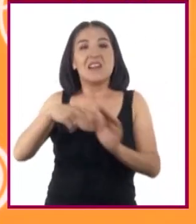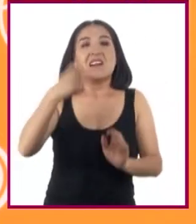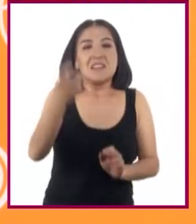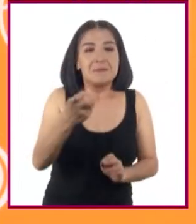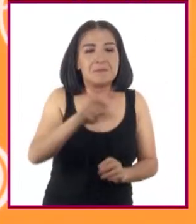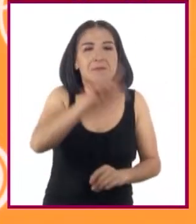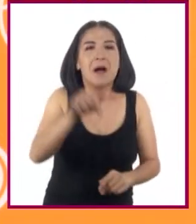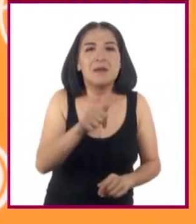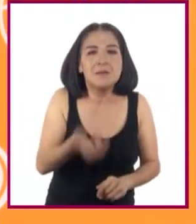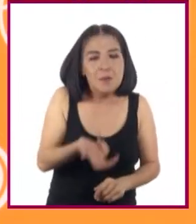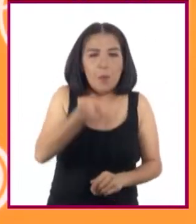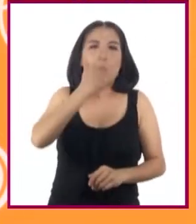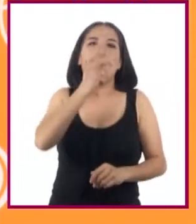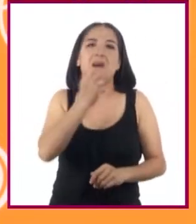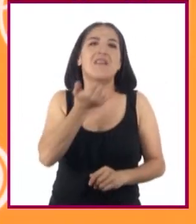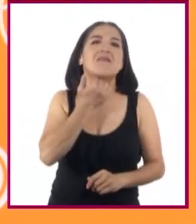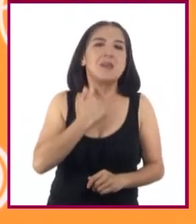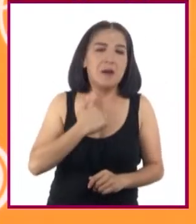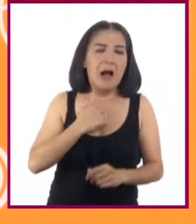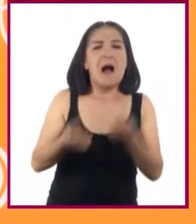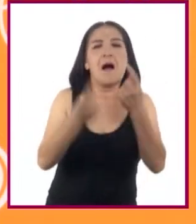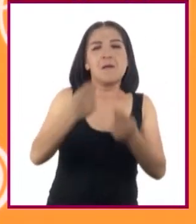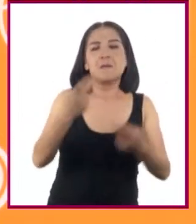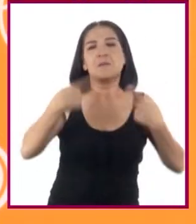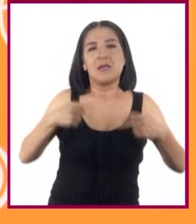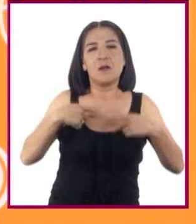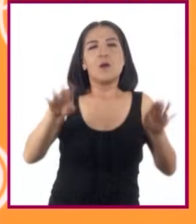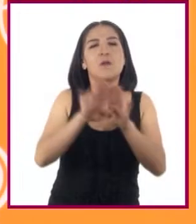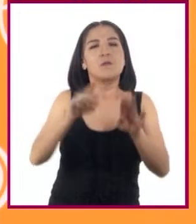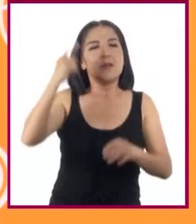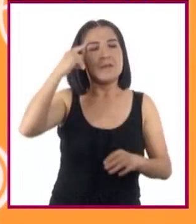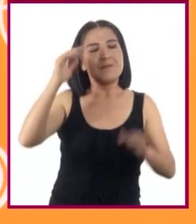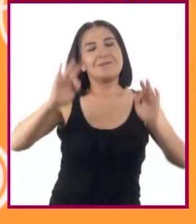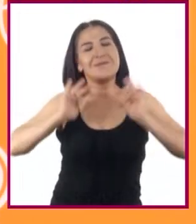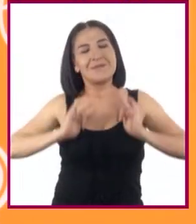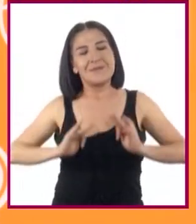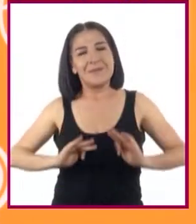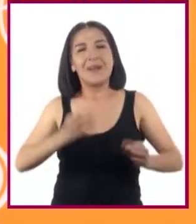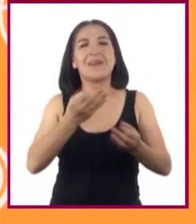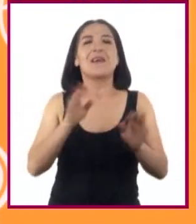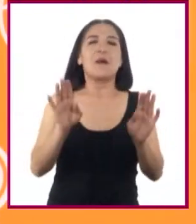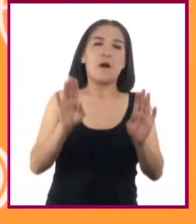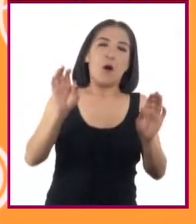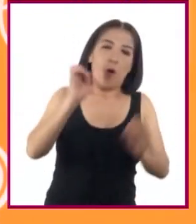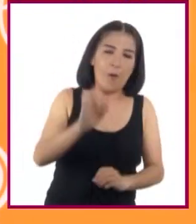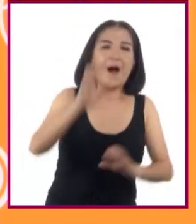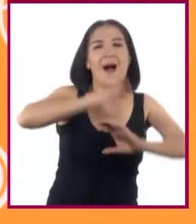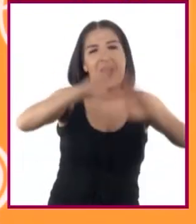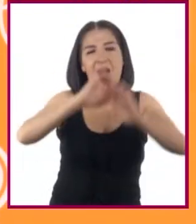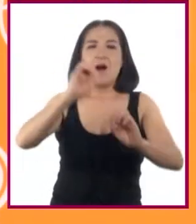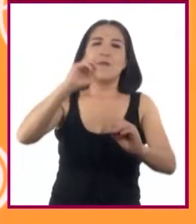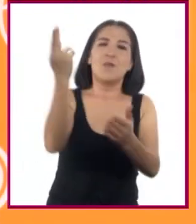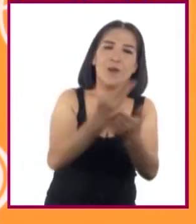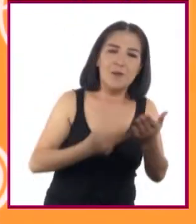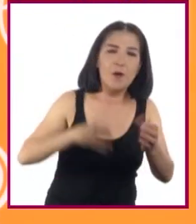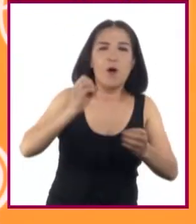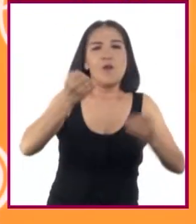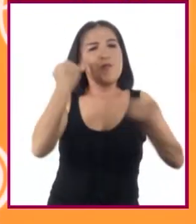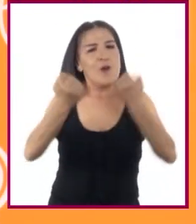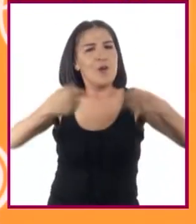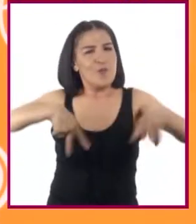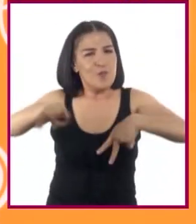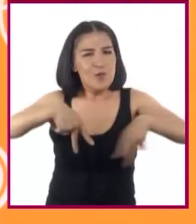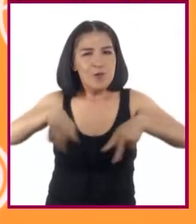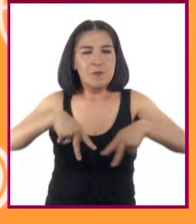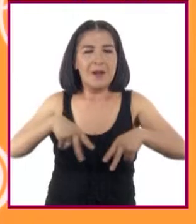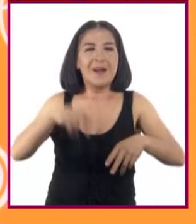toman una copa. Hay personas que meditan, platican, juegan fútbol, dibujan o cantan, y así se distraen de